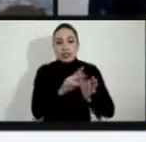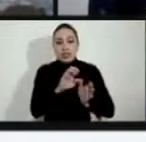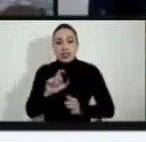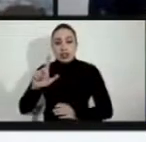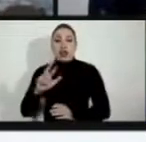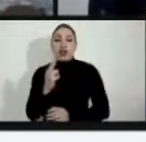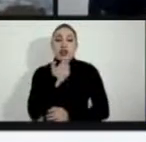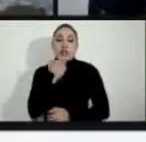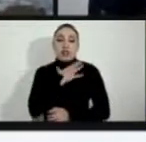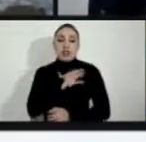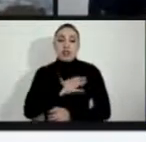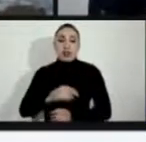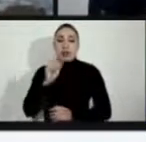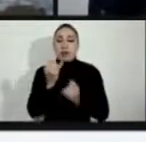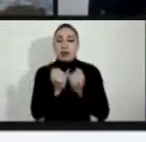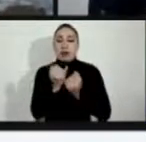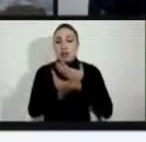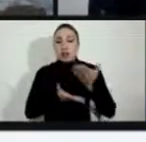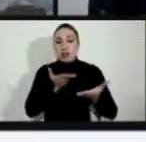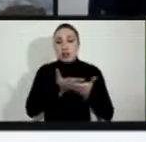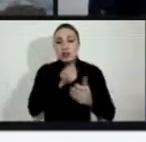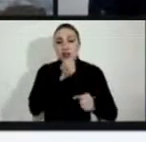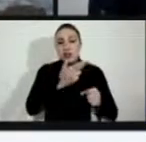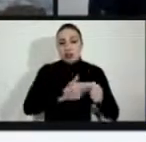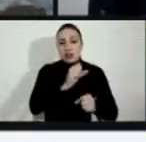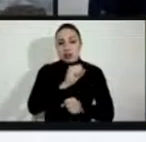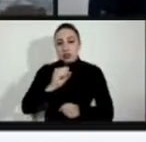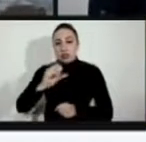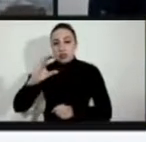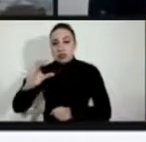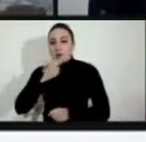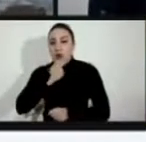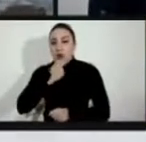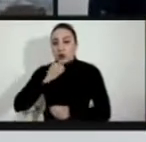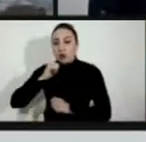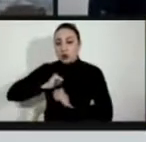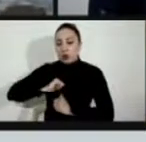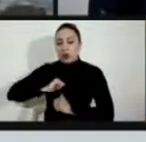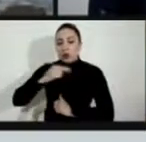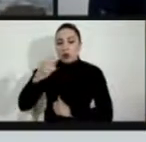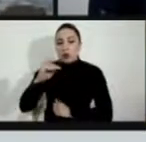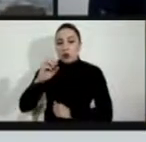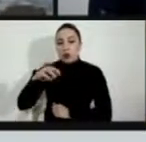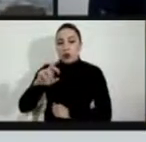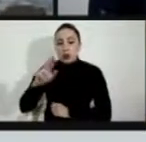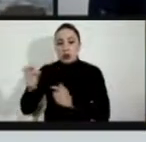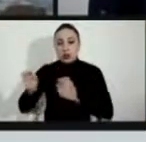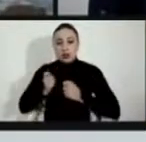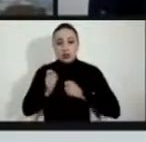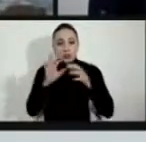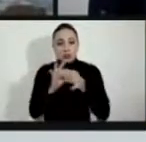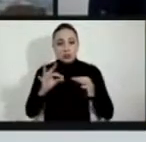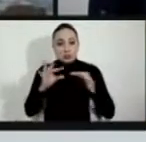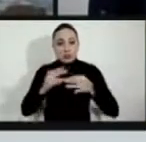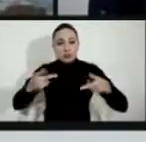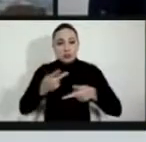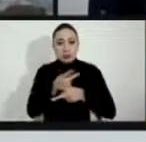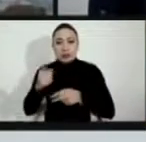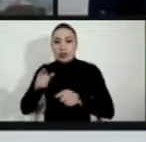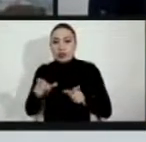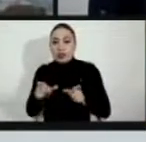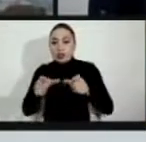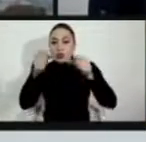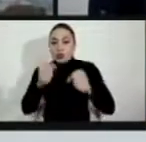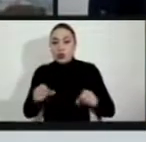Ciudadana de la ciudad, Omar Hamid García Carfush, remitir a este honorable Congreso un informe sobre las estrategias de seguridad que se emplean en la